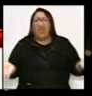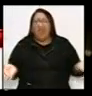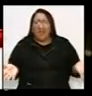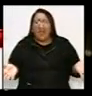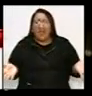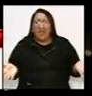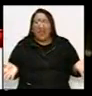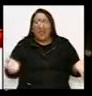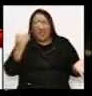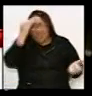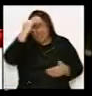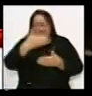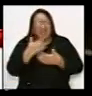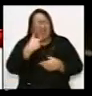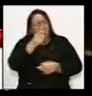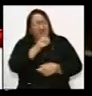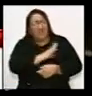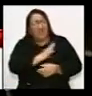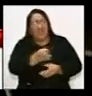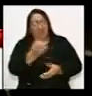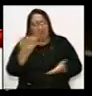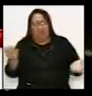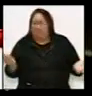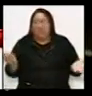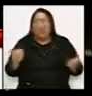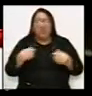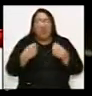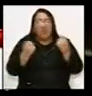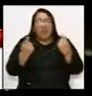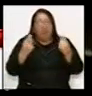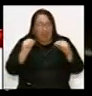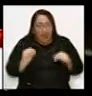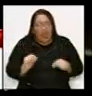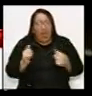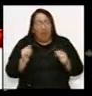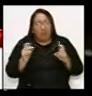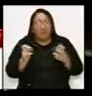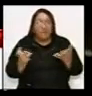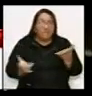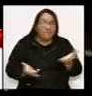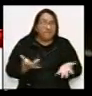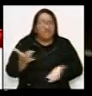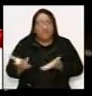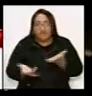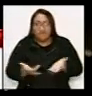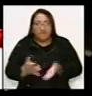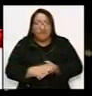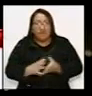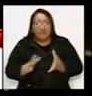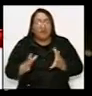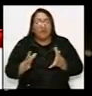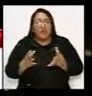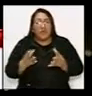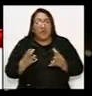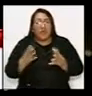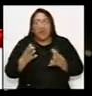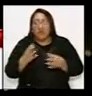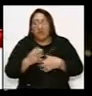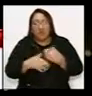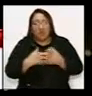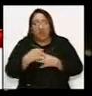estaba identificado, por Dios. O sea, yo entiendo que acá hay un tema de posiciones o de